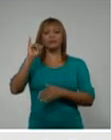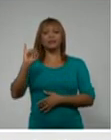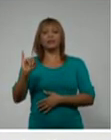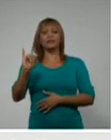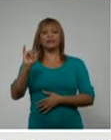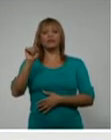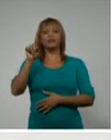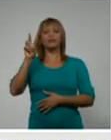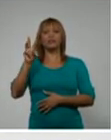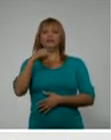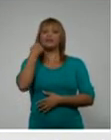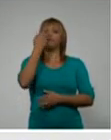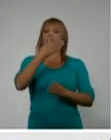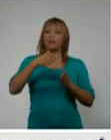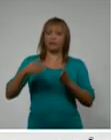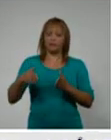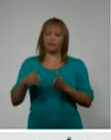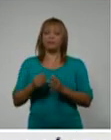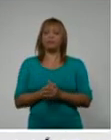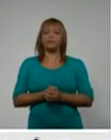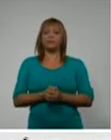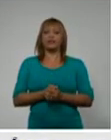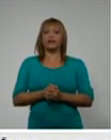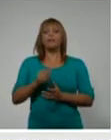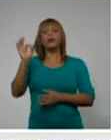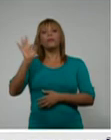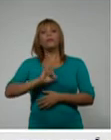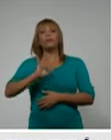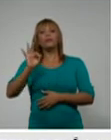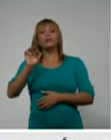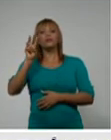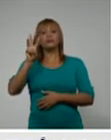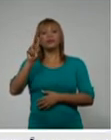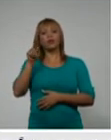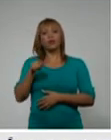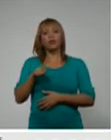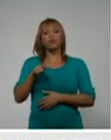451.613 fallecidos y una letalidad de